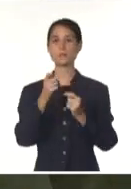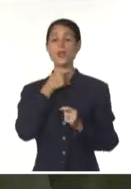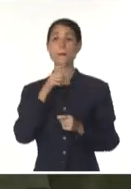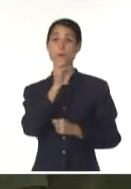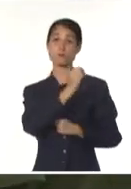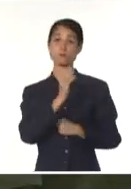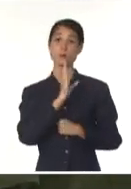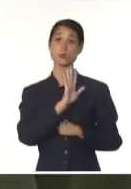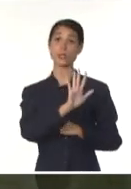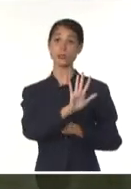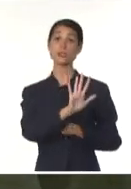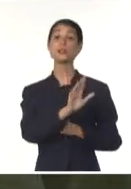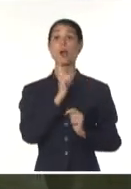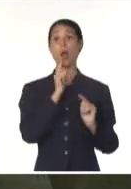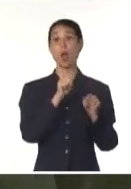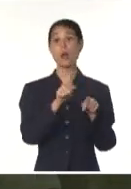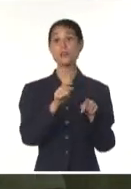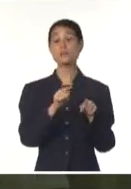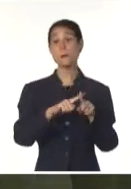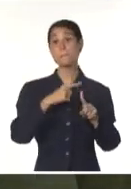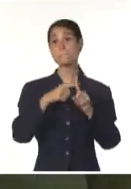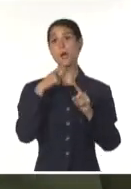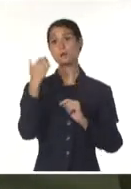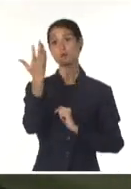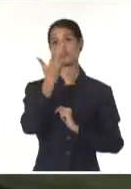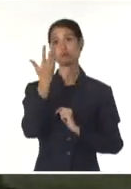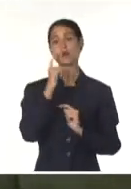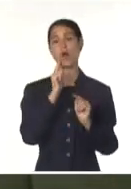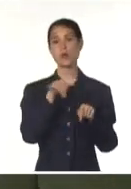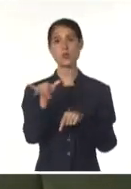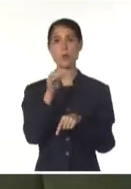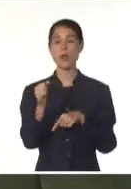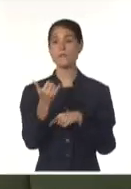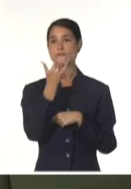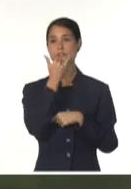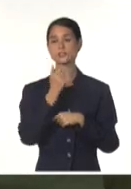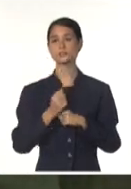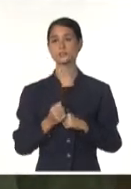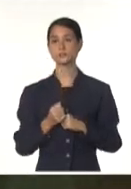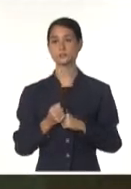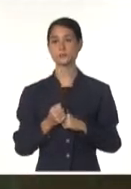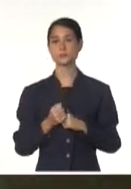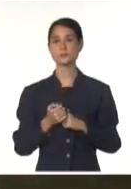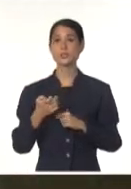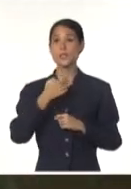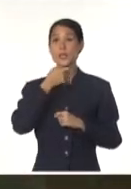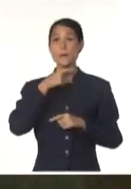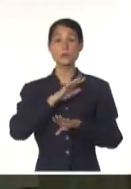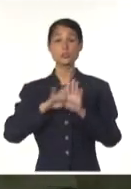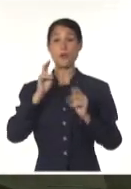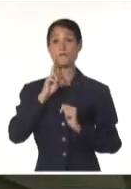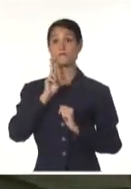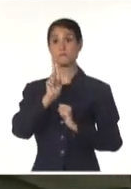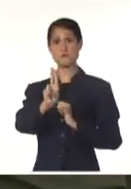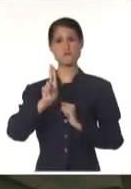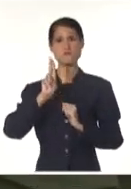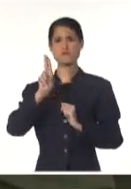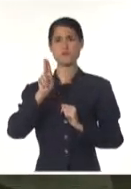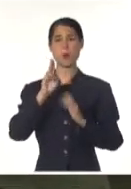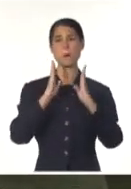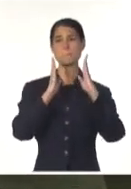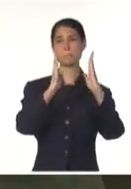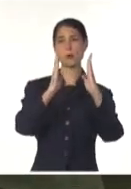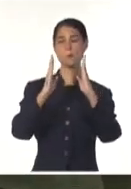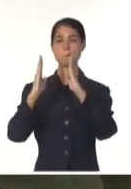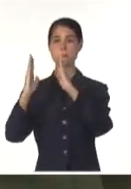que también están bajo la influencia del sector. Por lo tanto, yo creo que vamos a dos momentos con relación a la emergencia eléctrica. Un primer momento